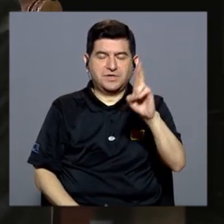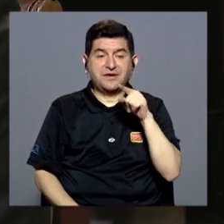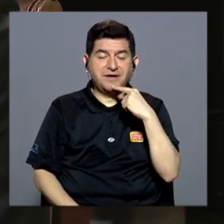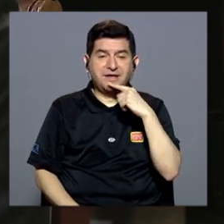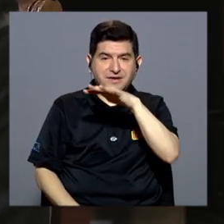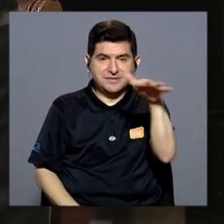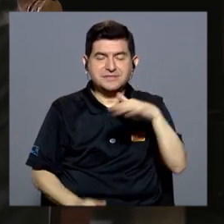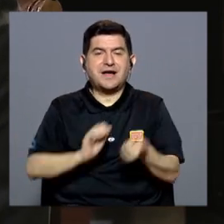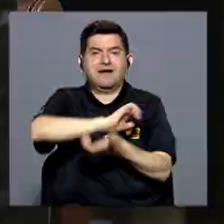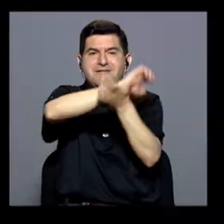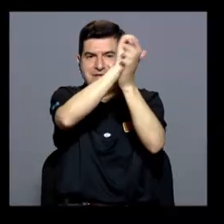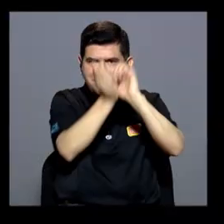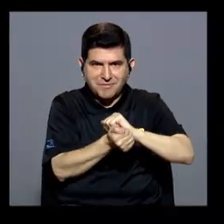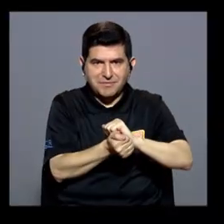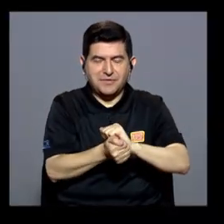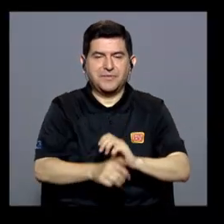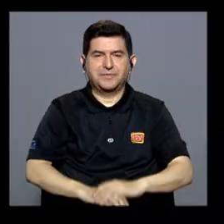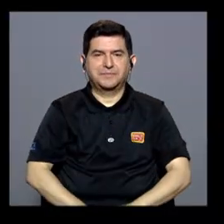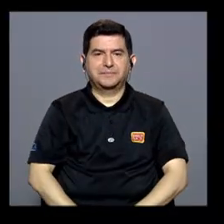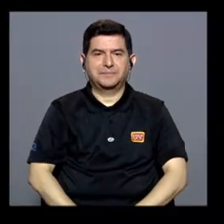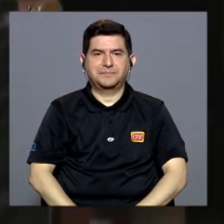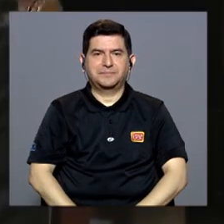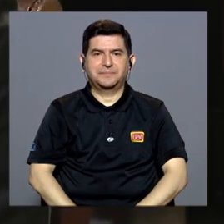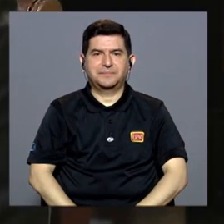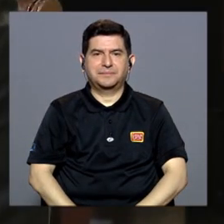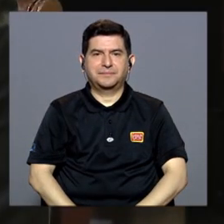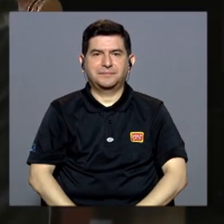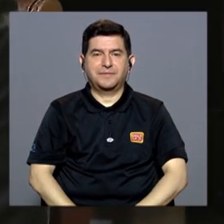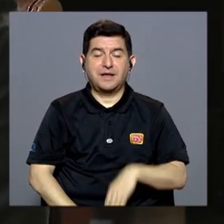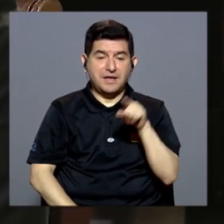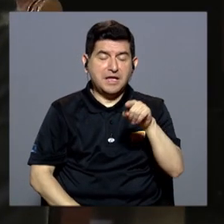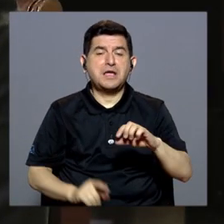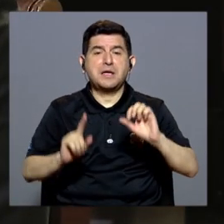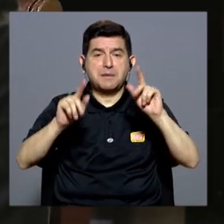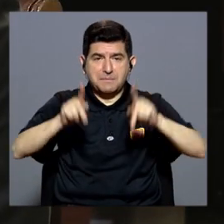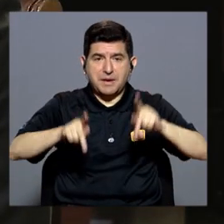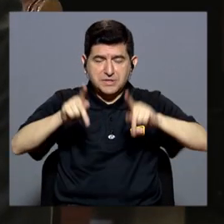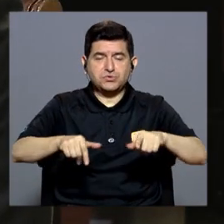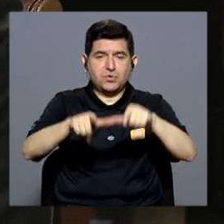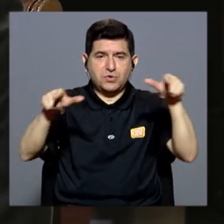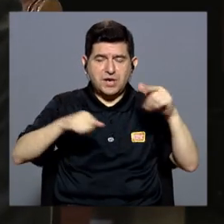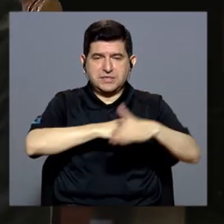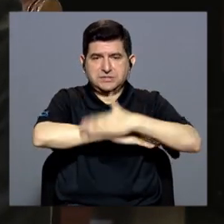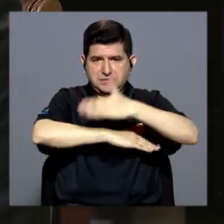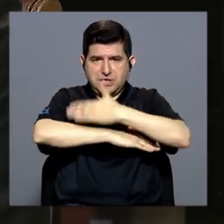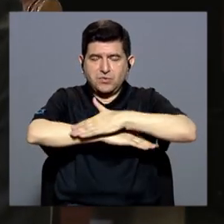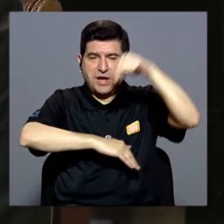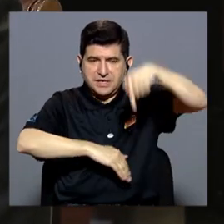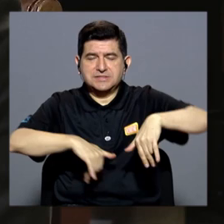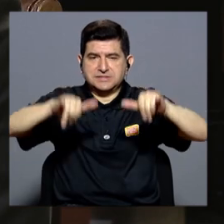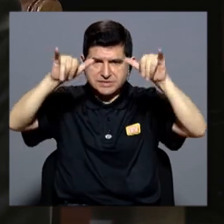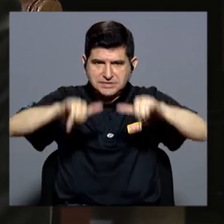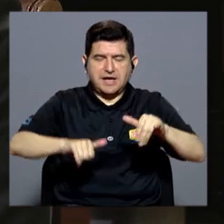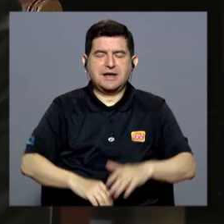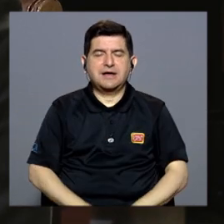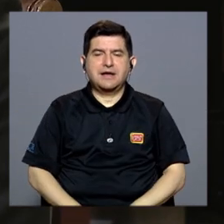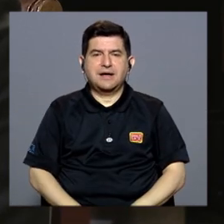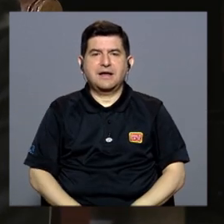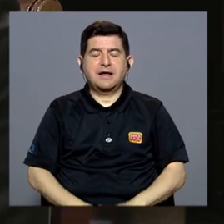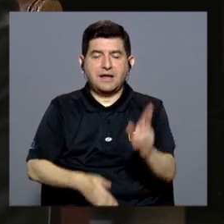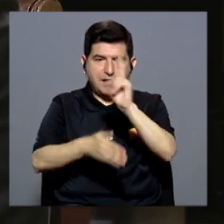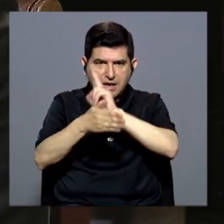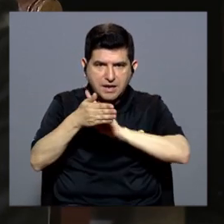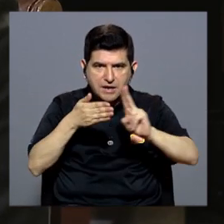ha cambiado y cada vez de zonas costeras que están acá, en el campus Rodrigo Facio o